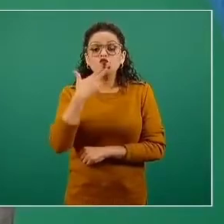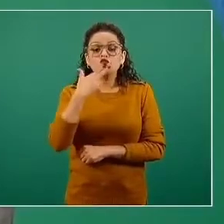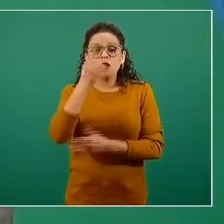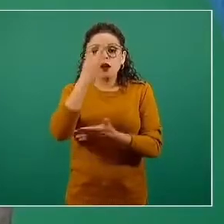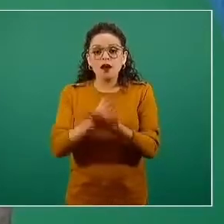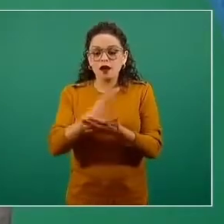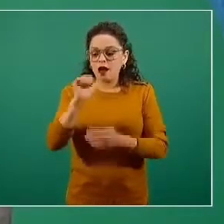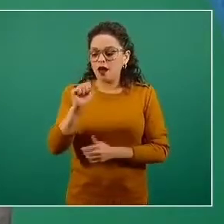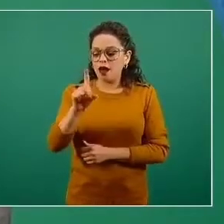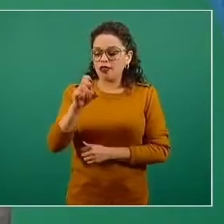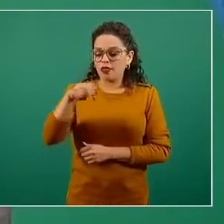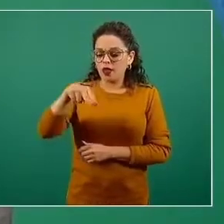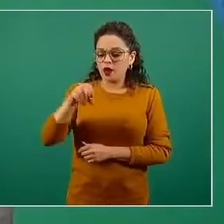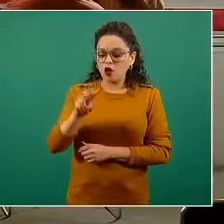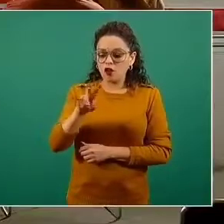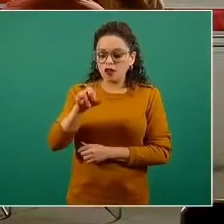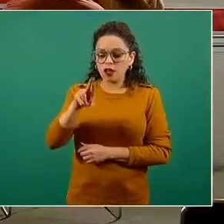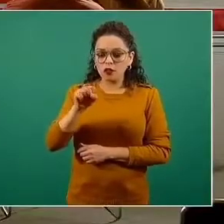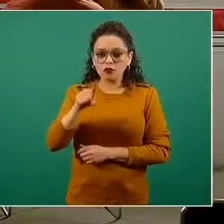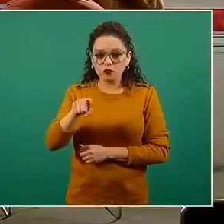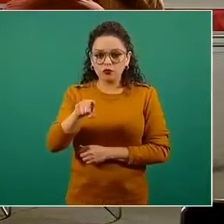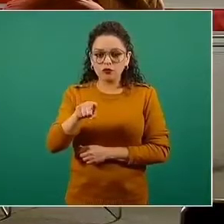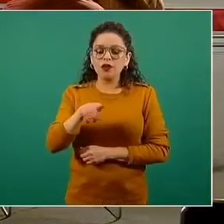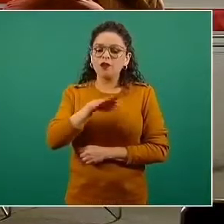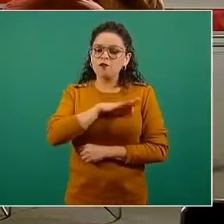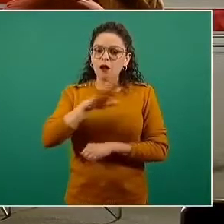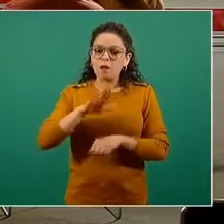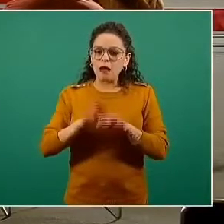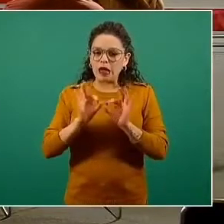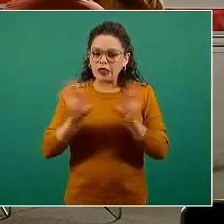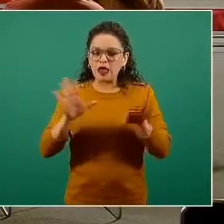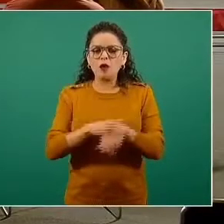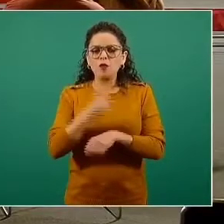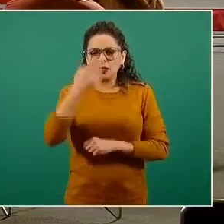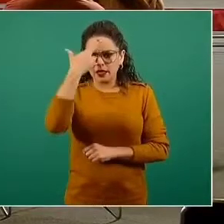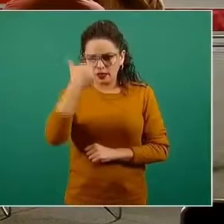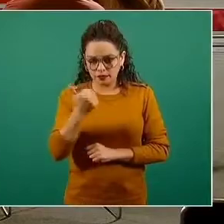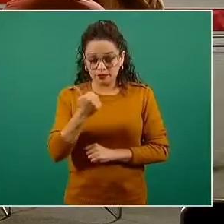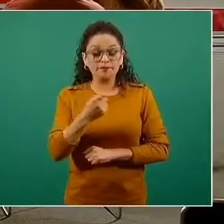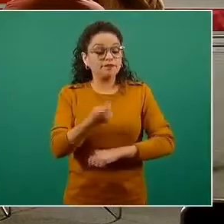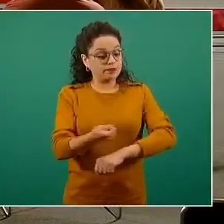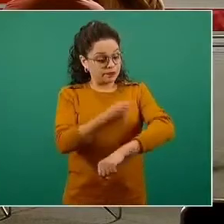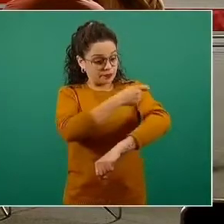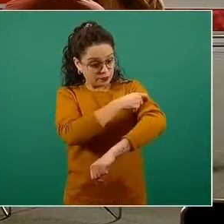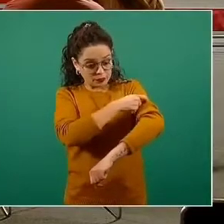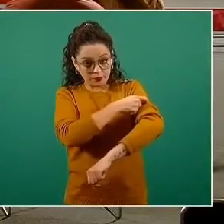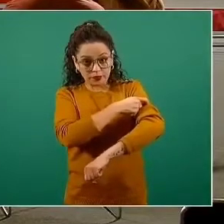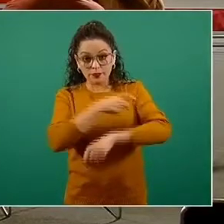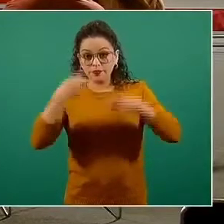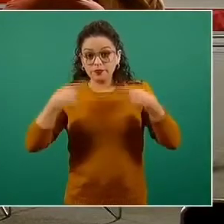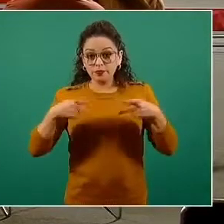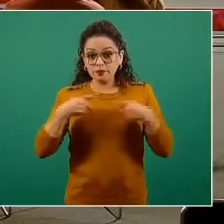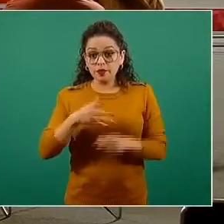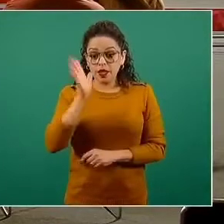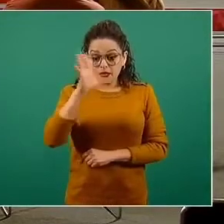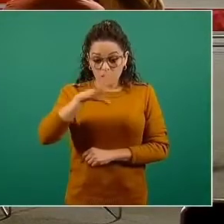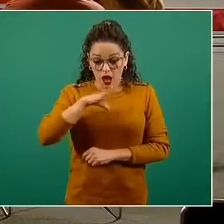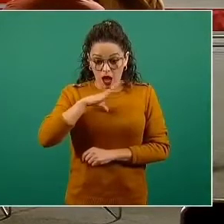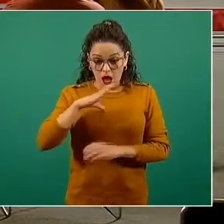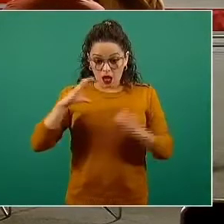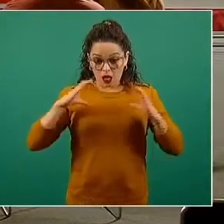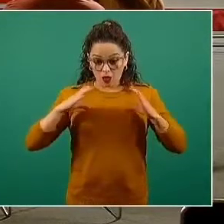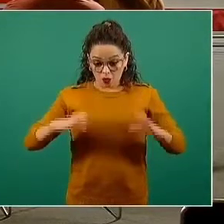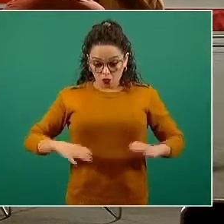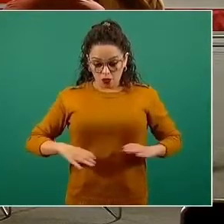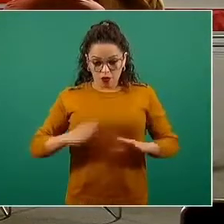podrían ser las más susceptibles. ¿Por qué razón? Porque se pone la vacuna si es que la persona ya tiene anticuerpos contra